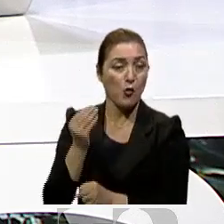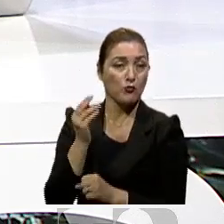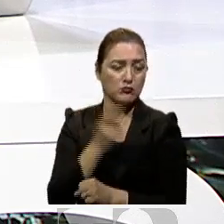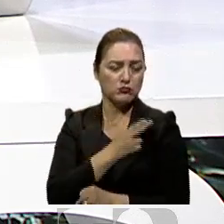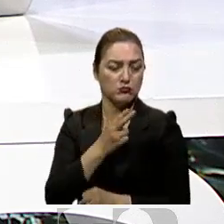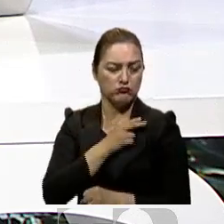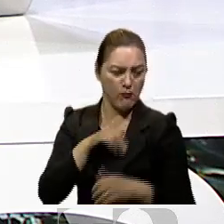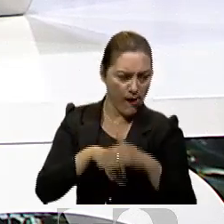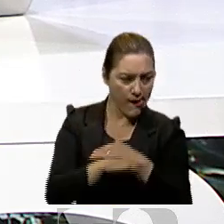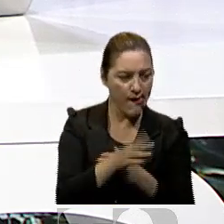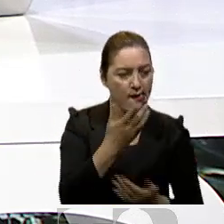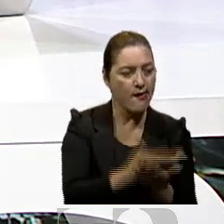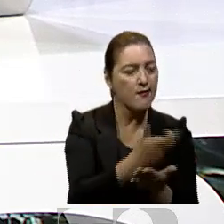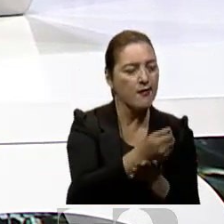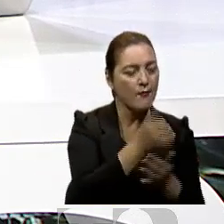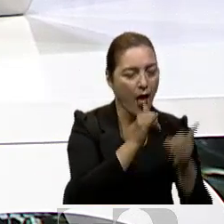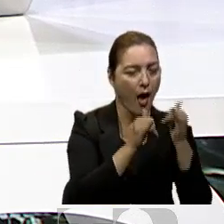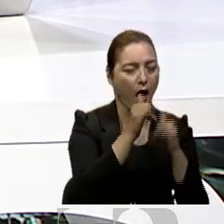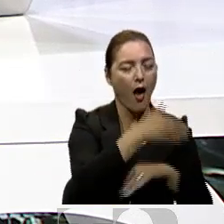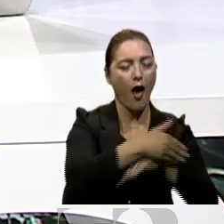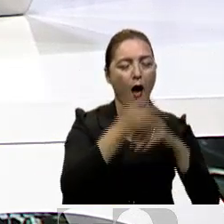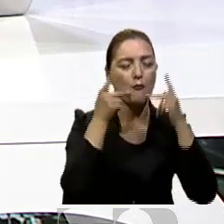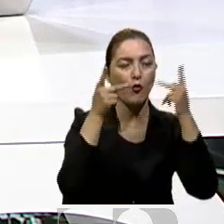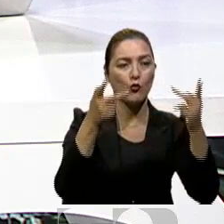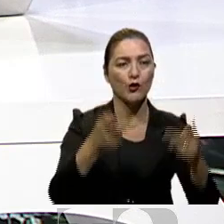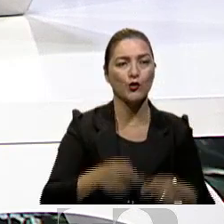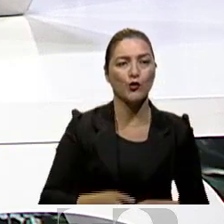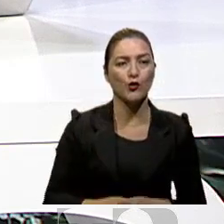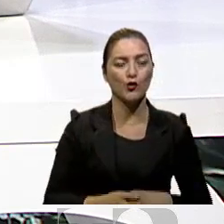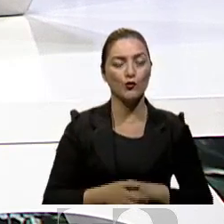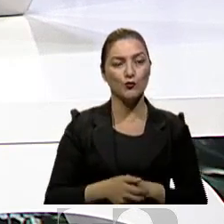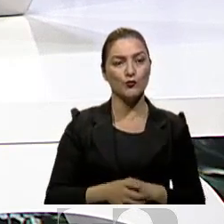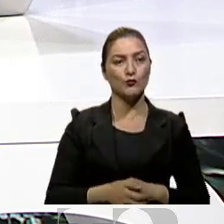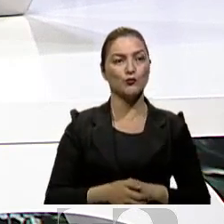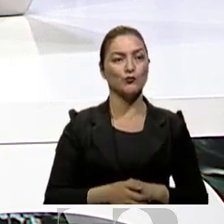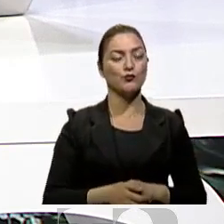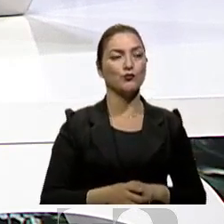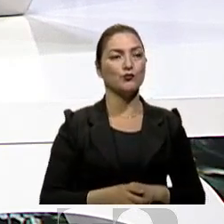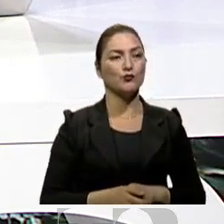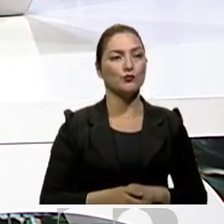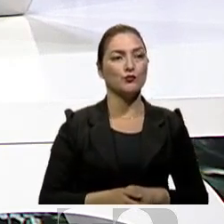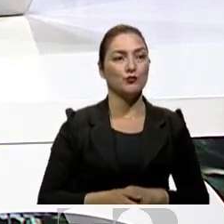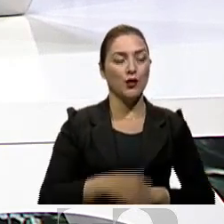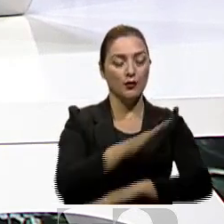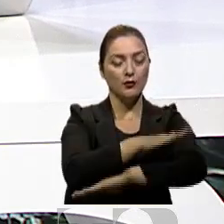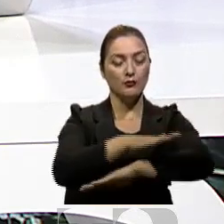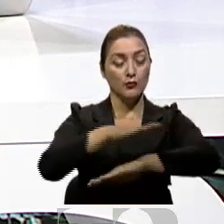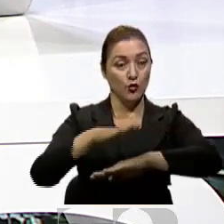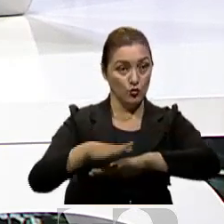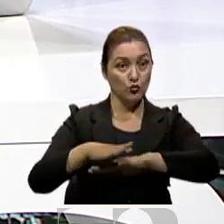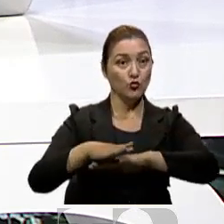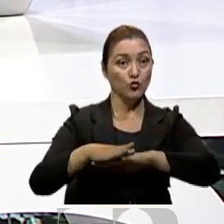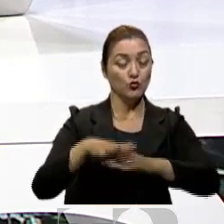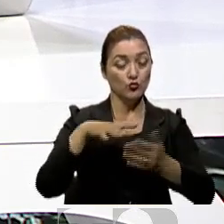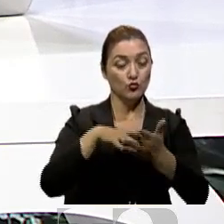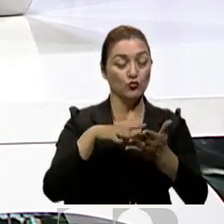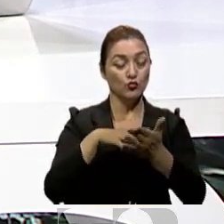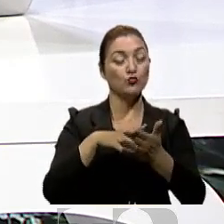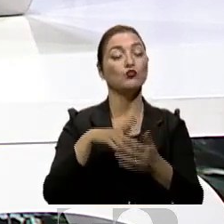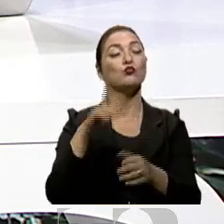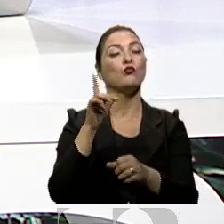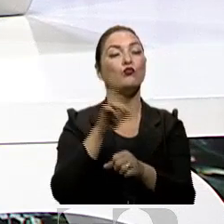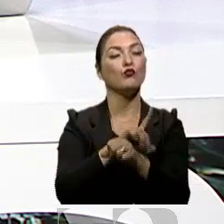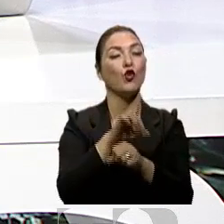universitarios consuman alcohol en el espacio público. Además, en esta misma zona, los alumnos de la Facultad de Medicina de la